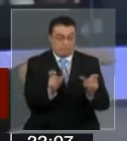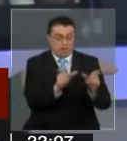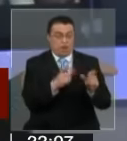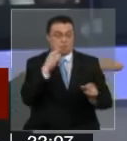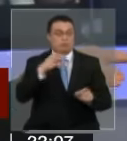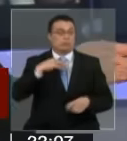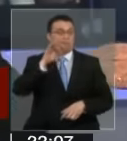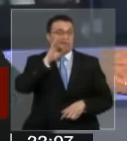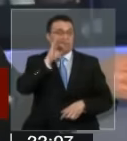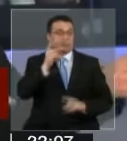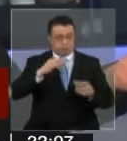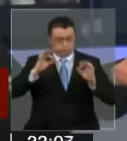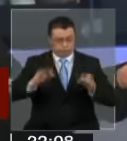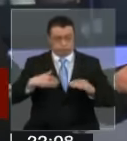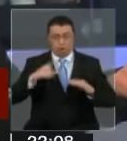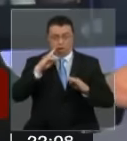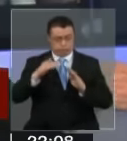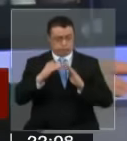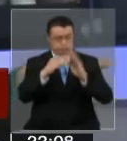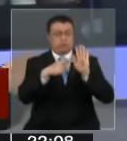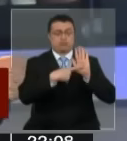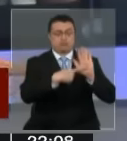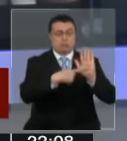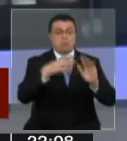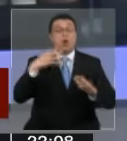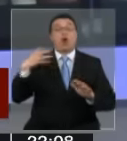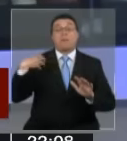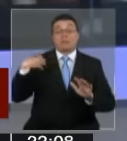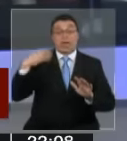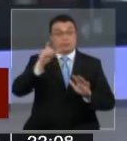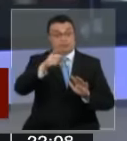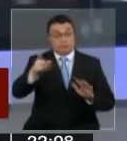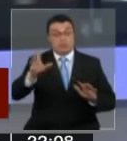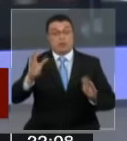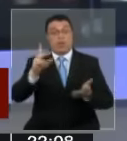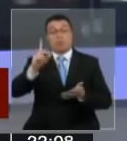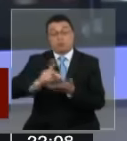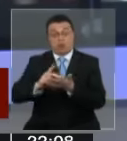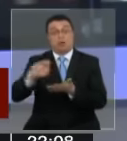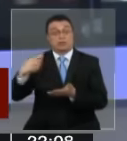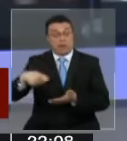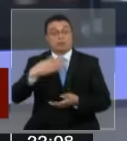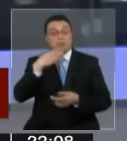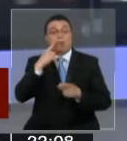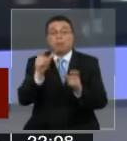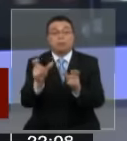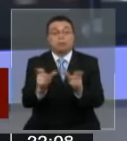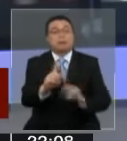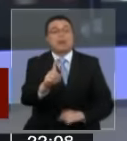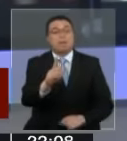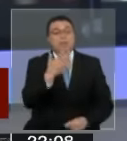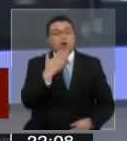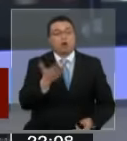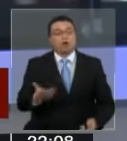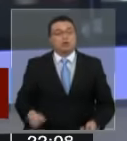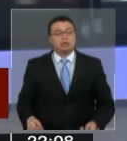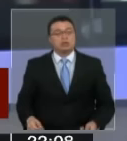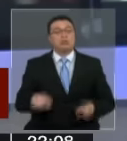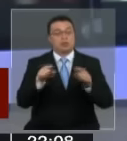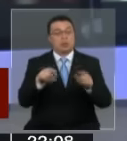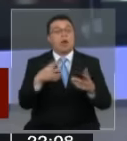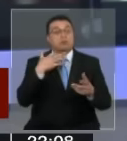patrimonio de parlamentarios y comandantes en jefe, por ejemplo, tampoco son fiscalizadas. Porque fíjese,